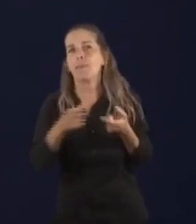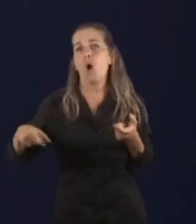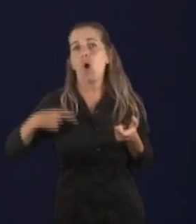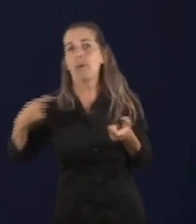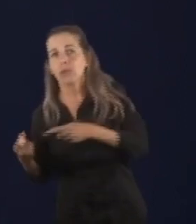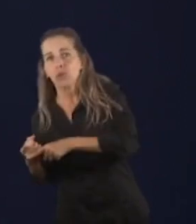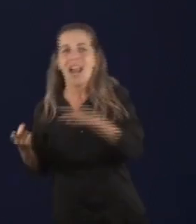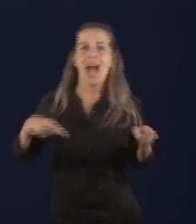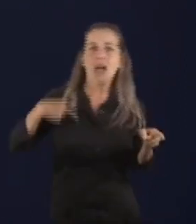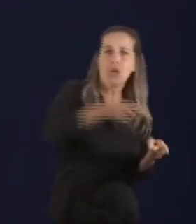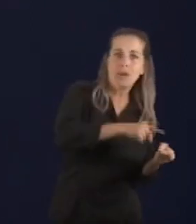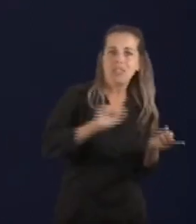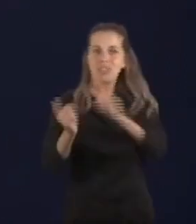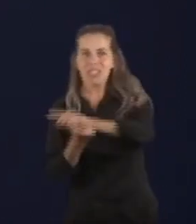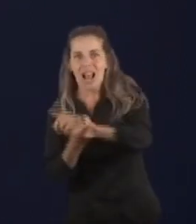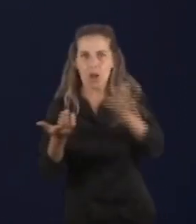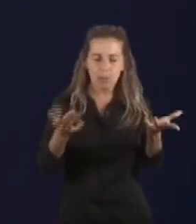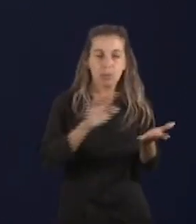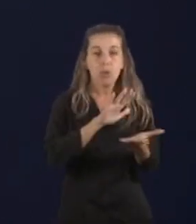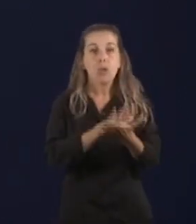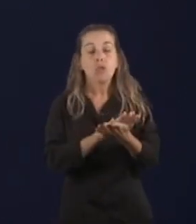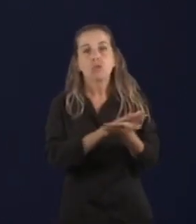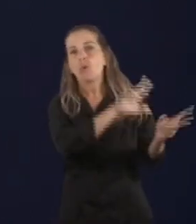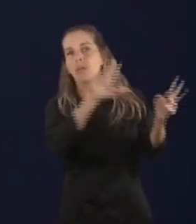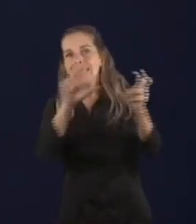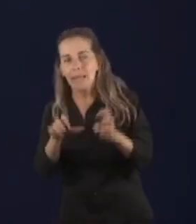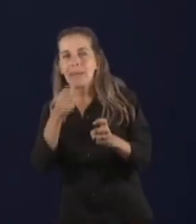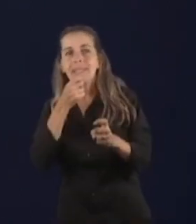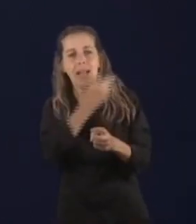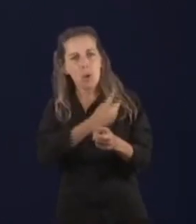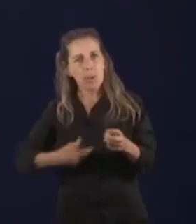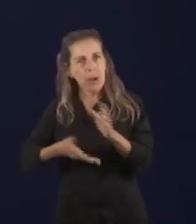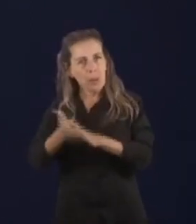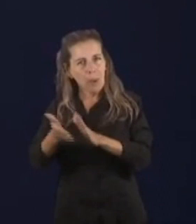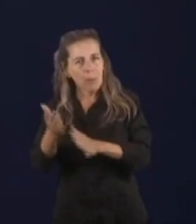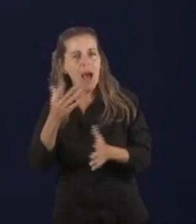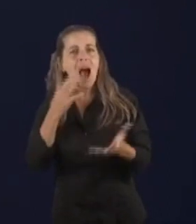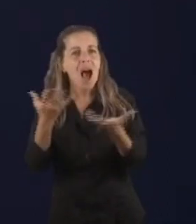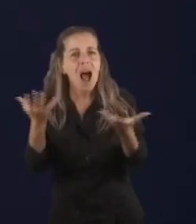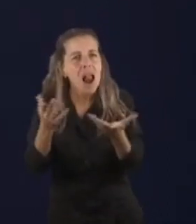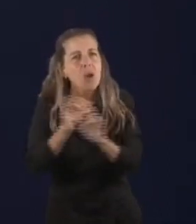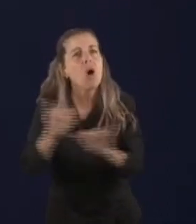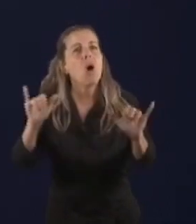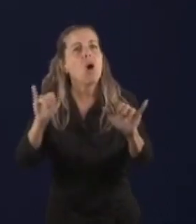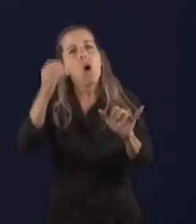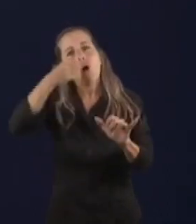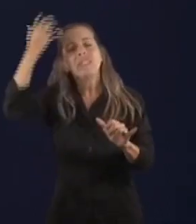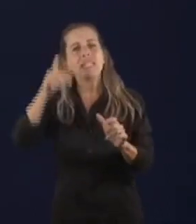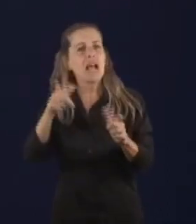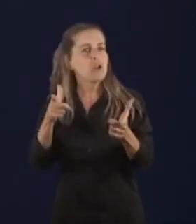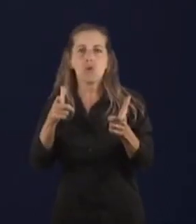otra y con respecto a si el gobierno va a hacer Alguna algún tipo de declaración oficial no está